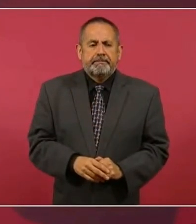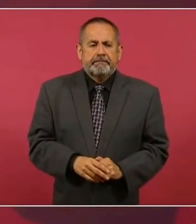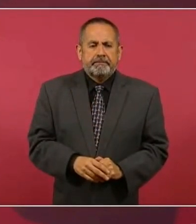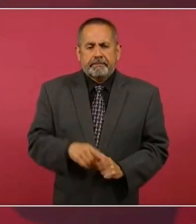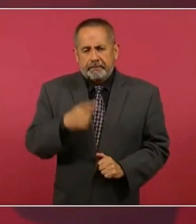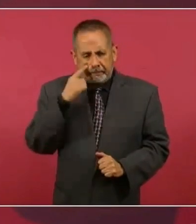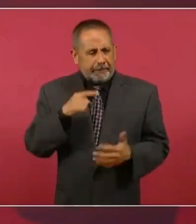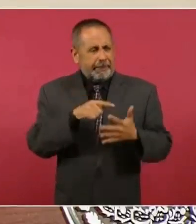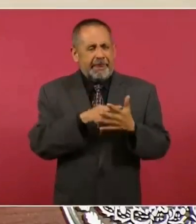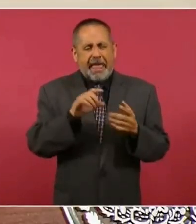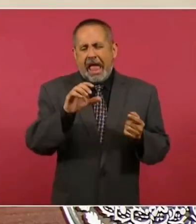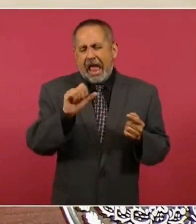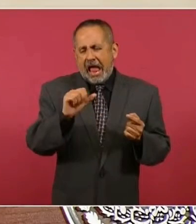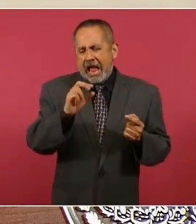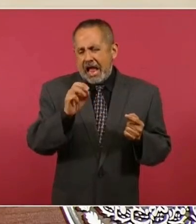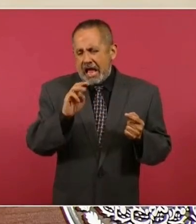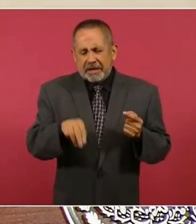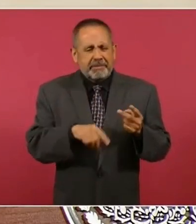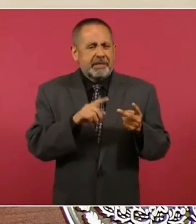Carmen Aristegui y